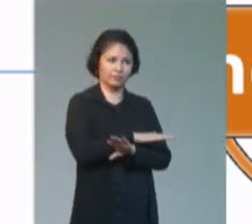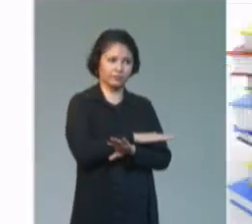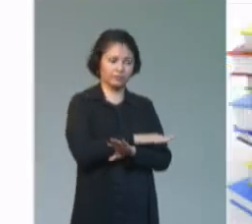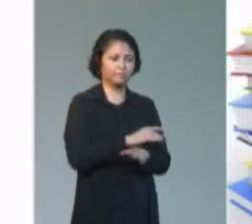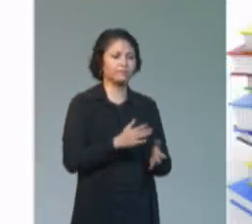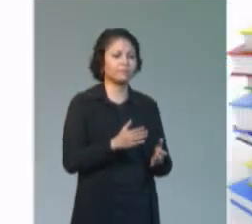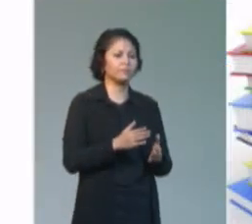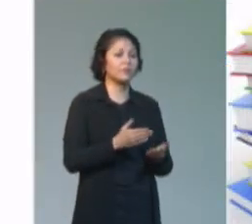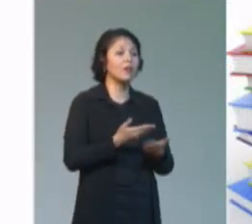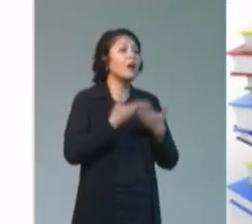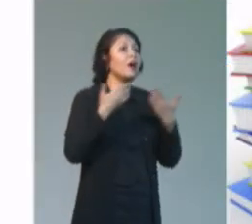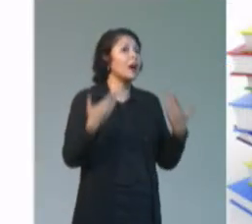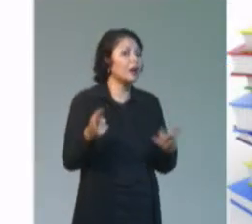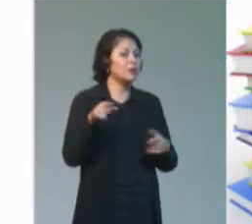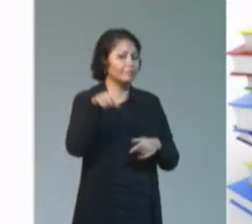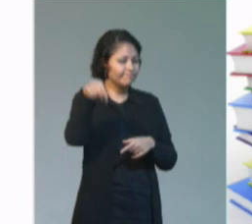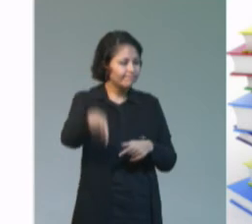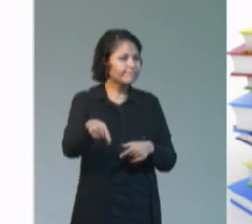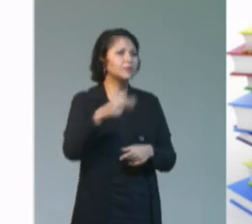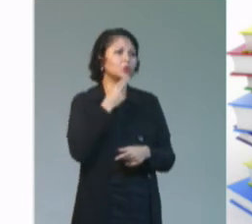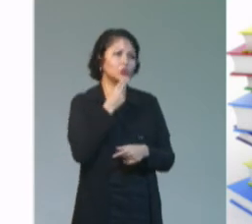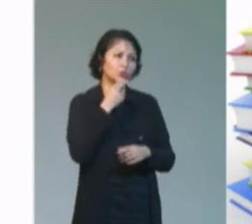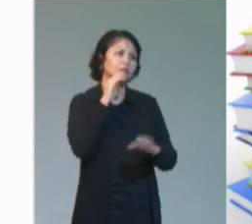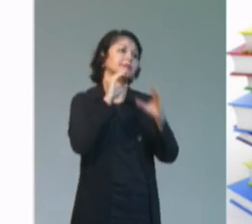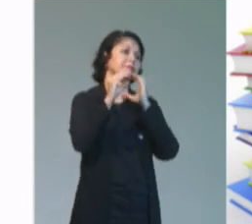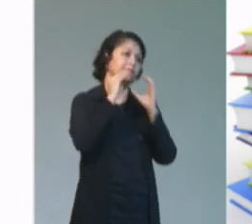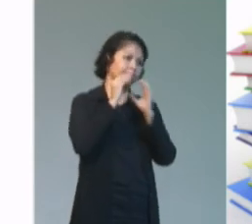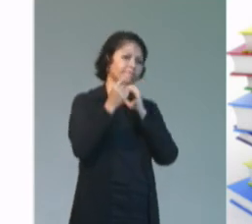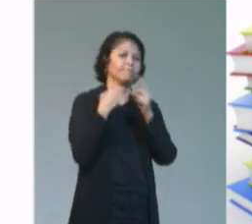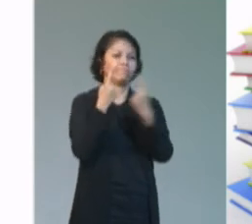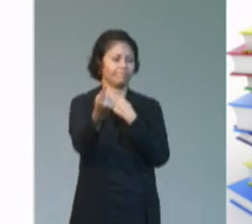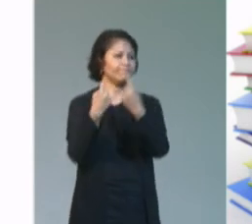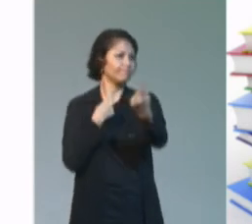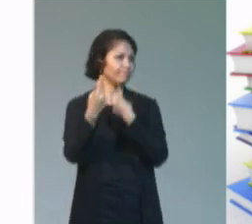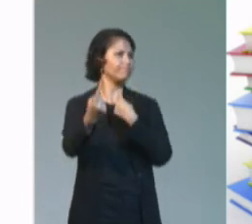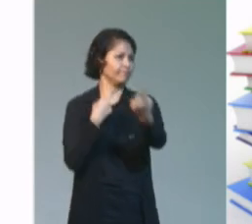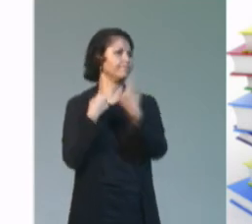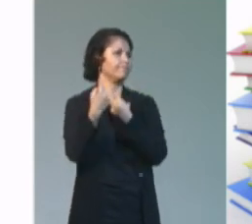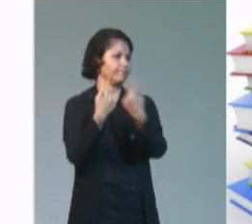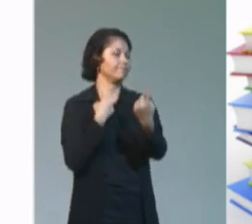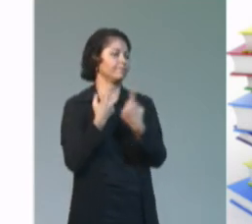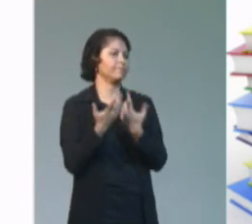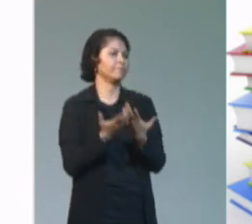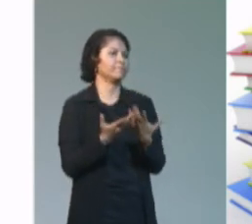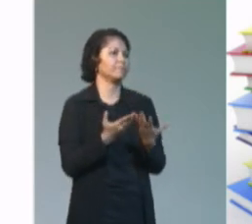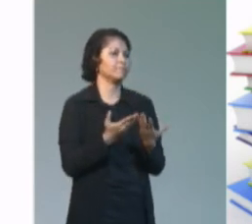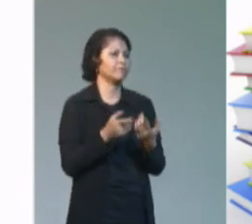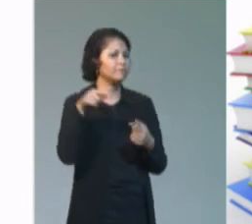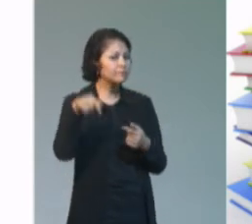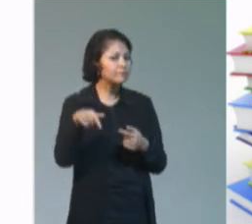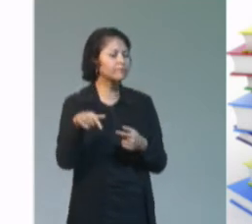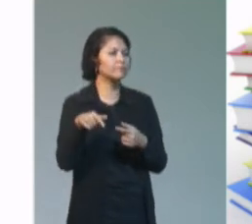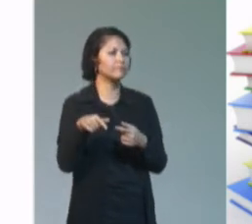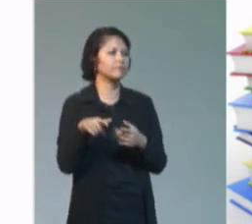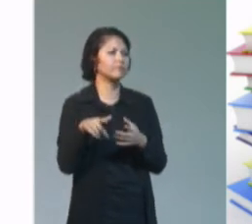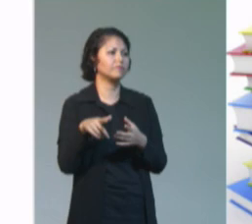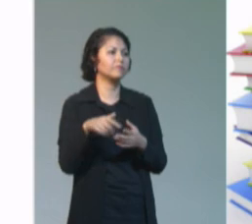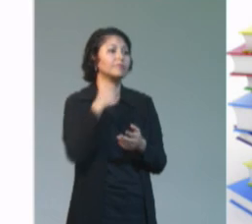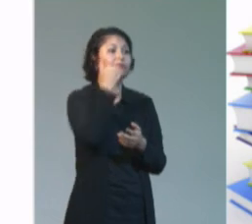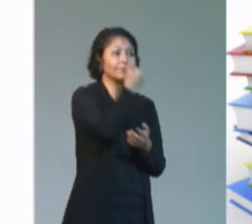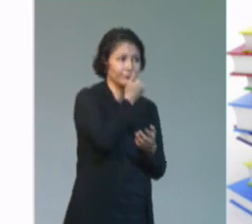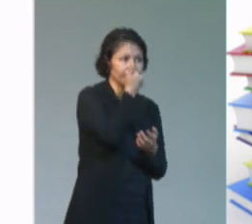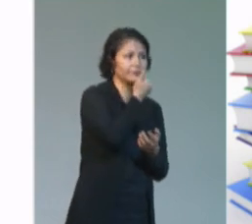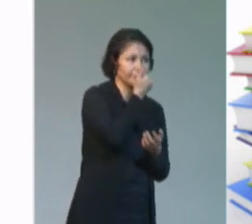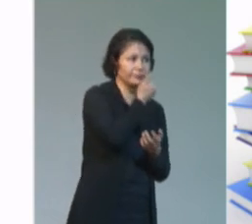procesos de comunicación totalmente multidireccionales nos hemos pasado también a entender que el alumno no